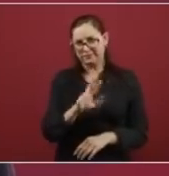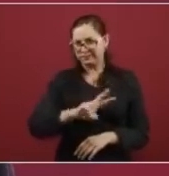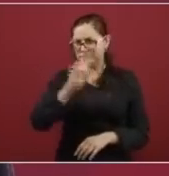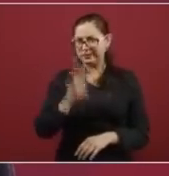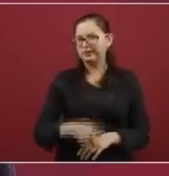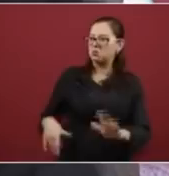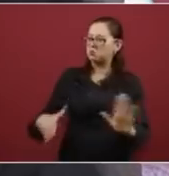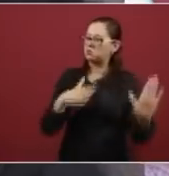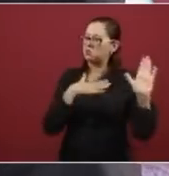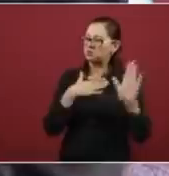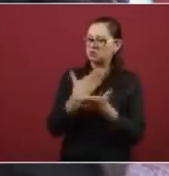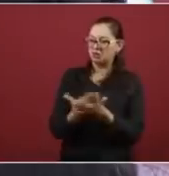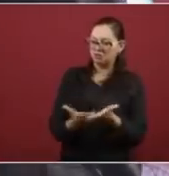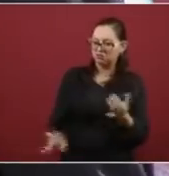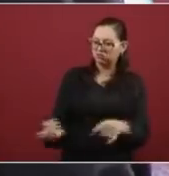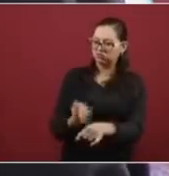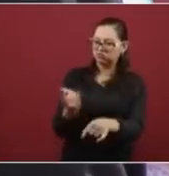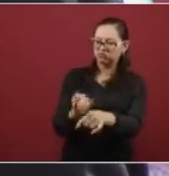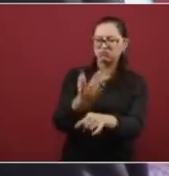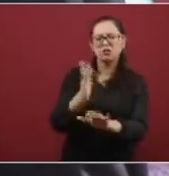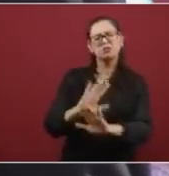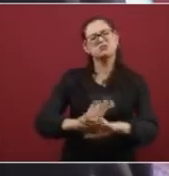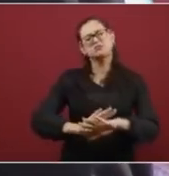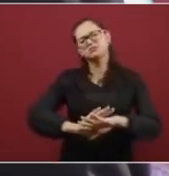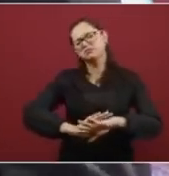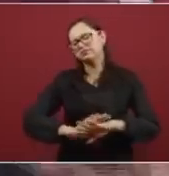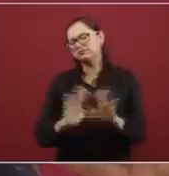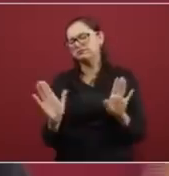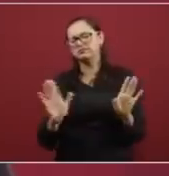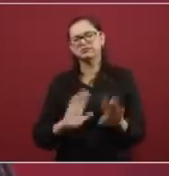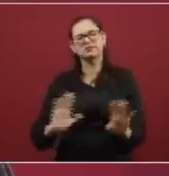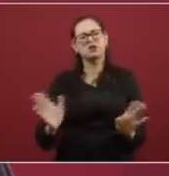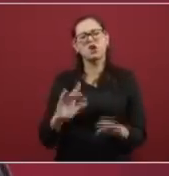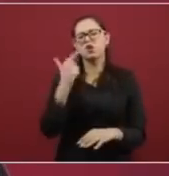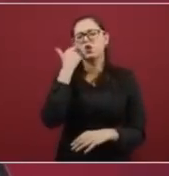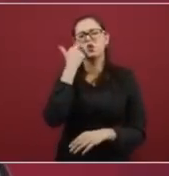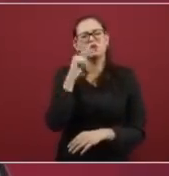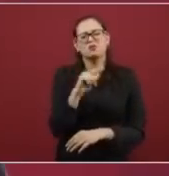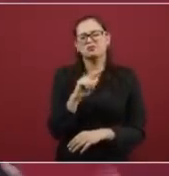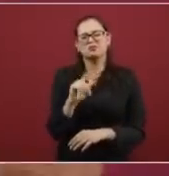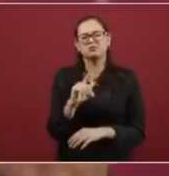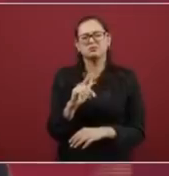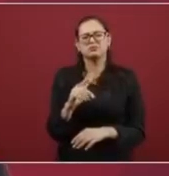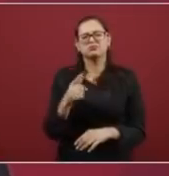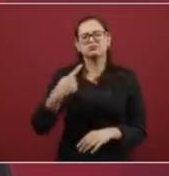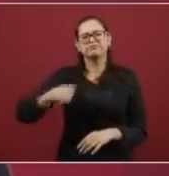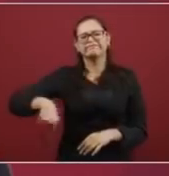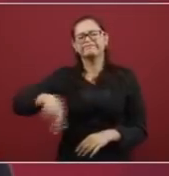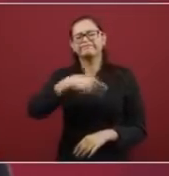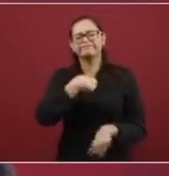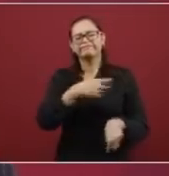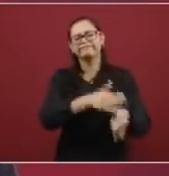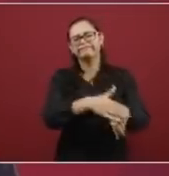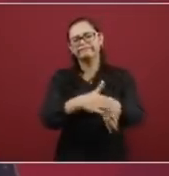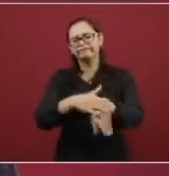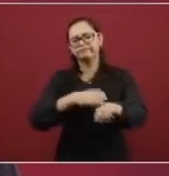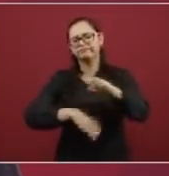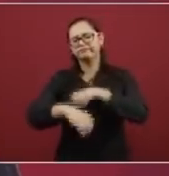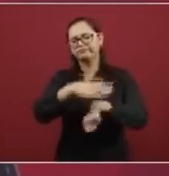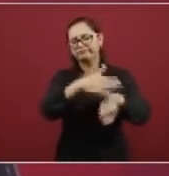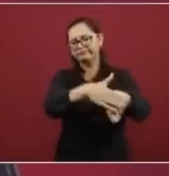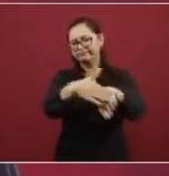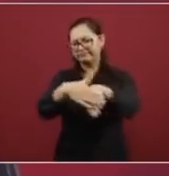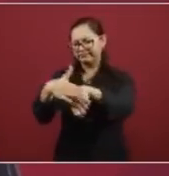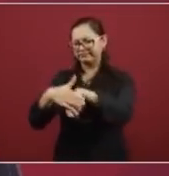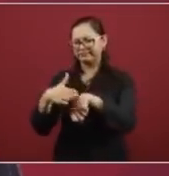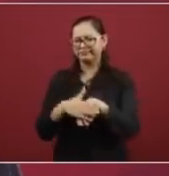con claridad. Estamos haciendo un llamado a las empresas a que haya una